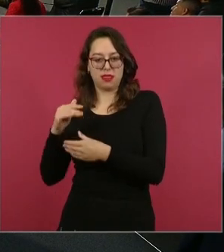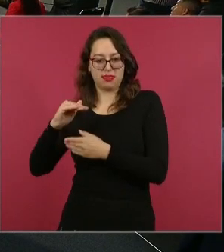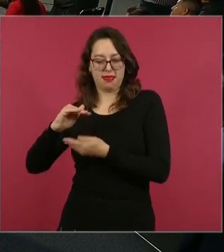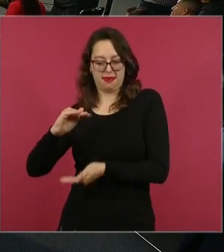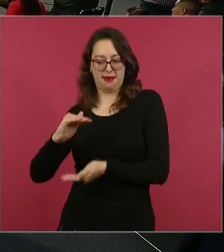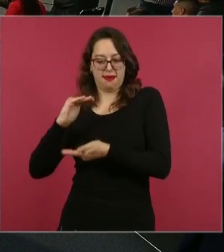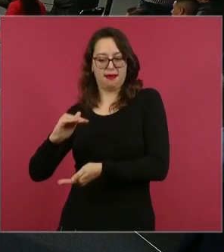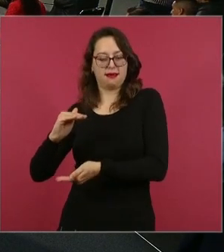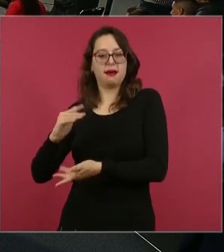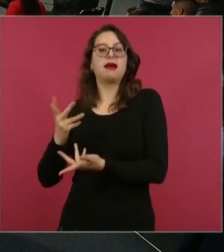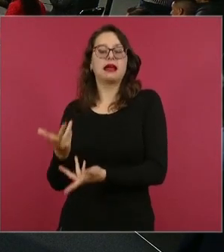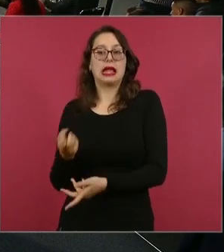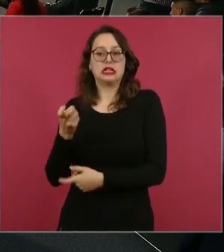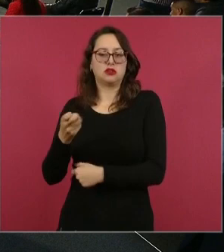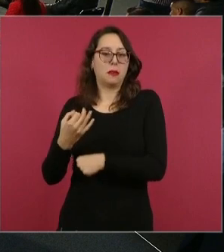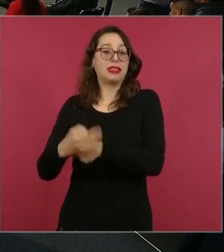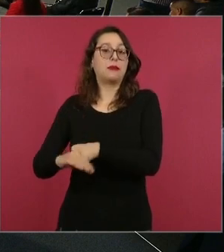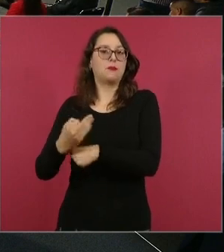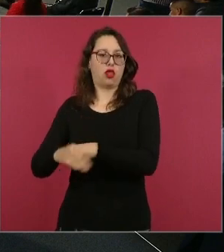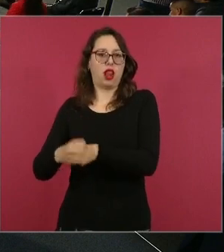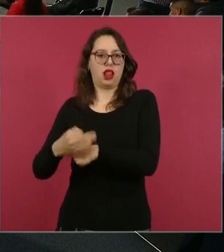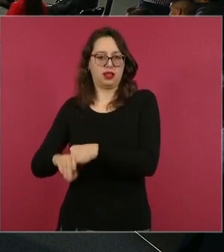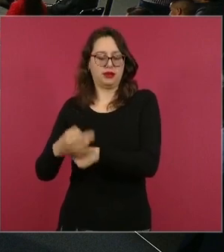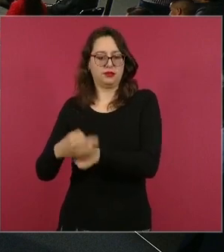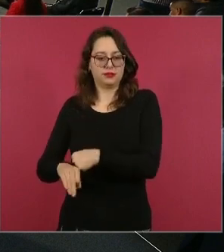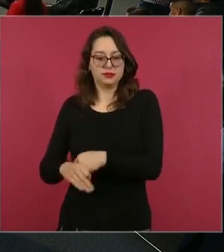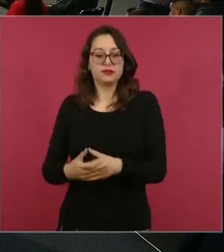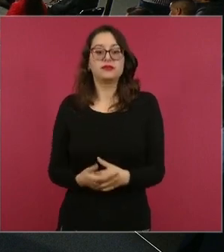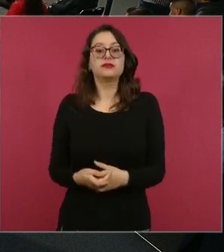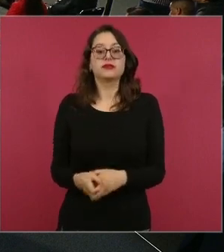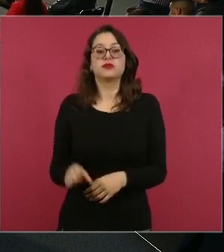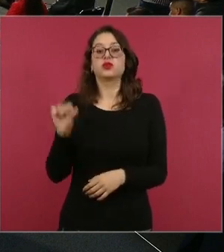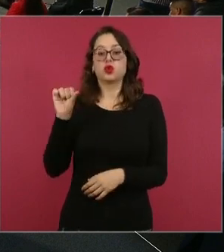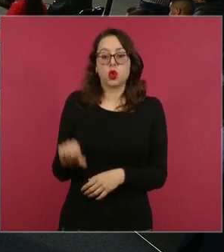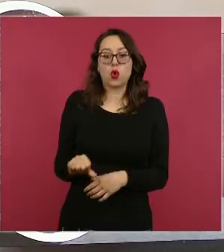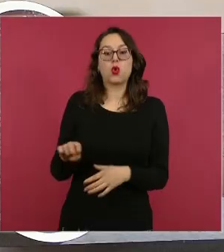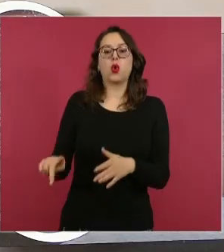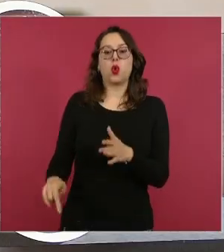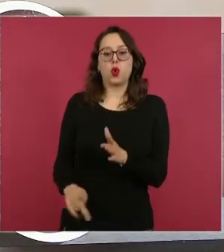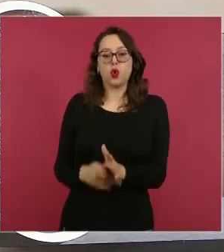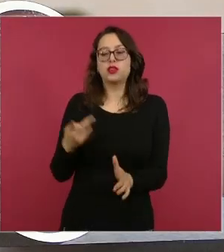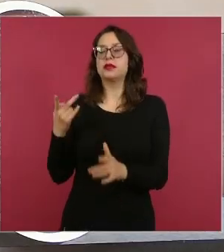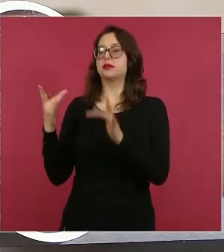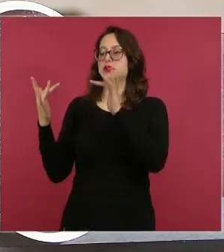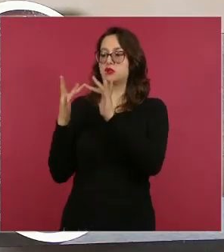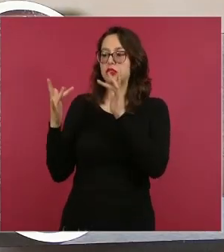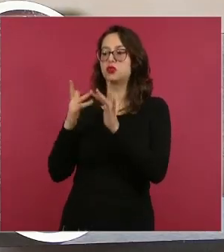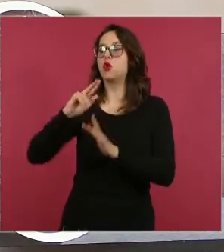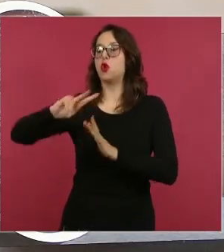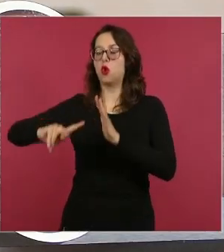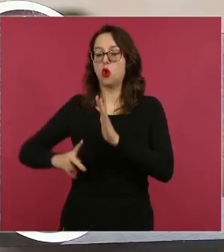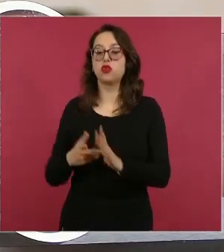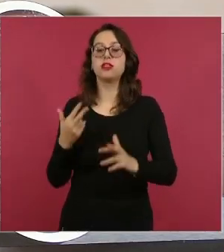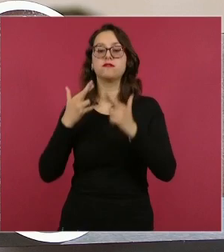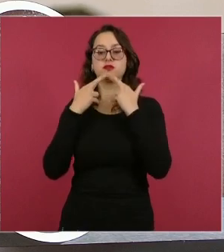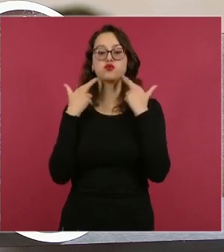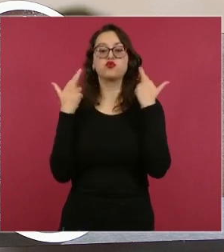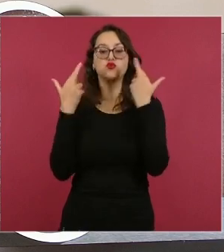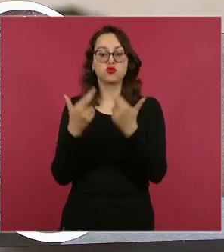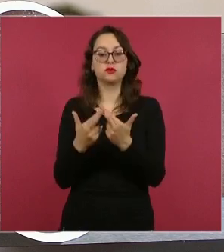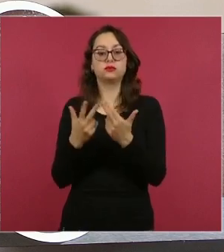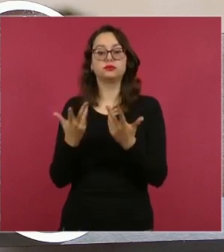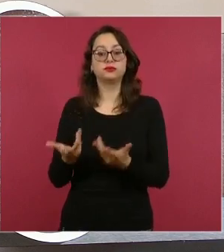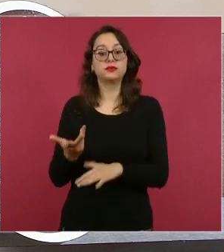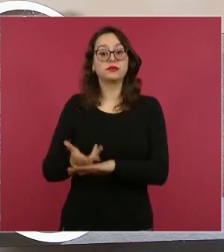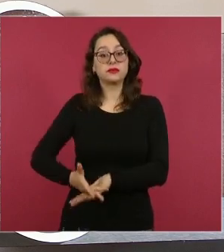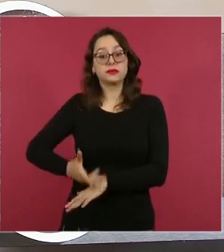y tenemos hoy volvemos a tener reuniones con con las empresas y las empresas desde que empezamos